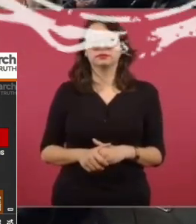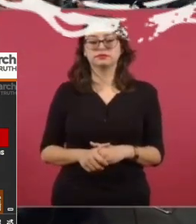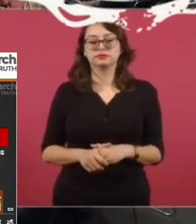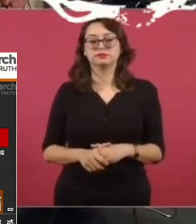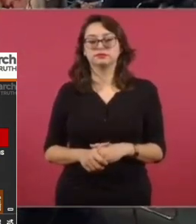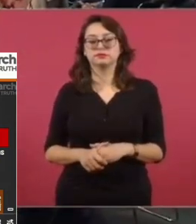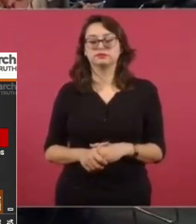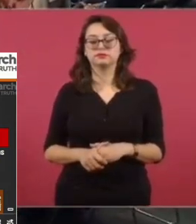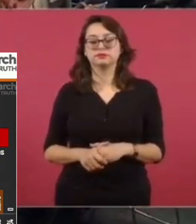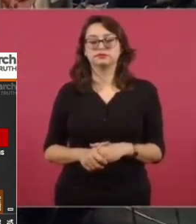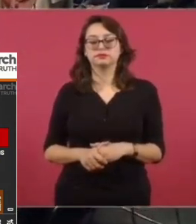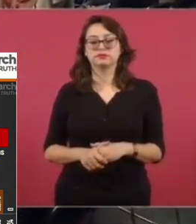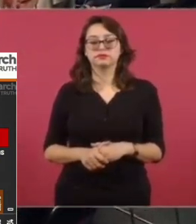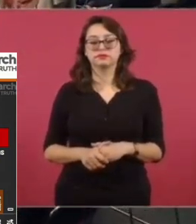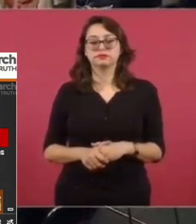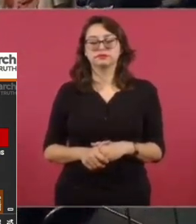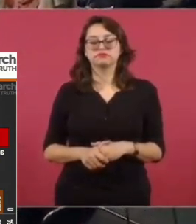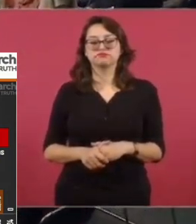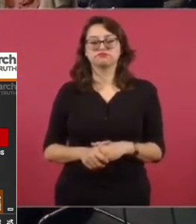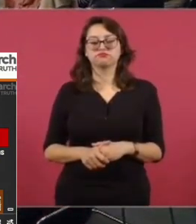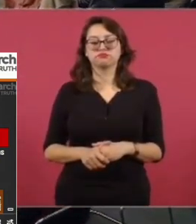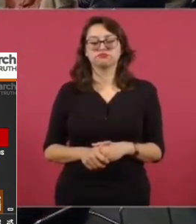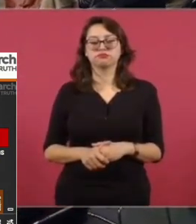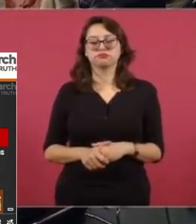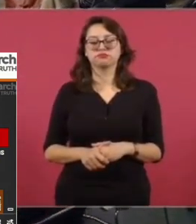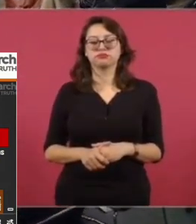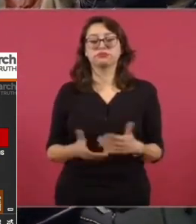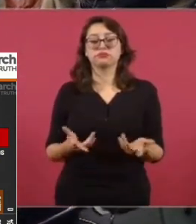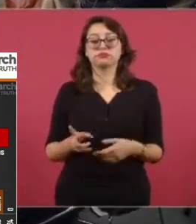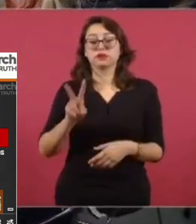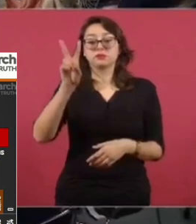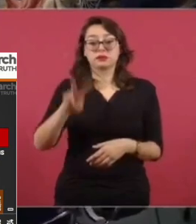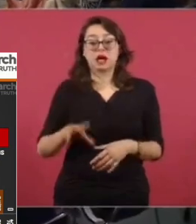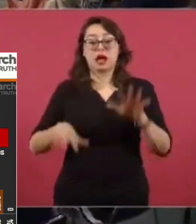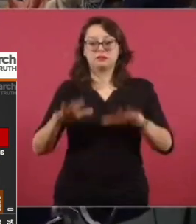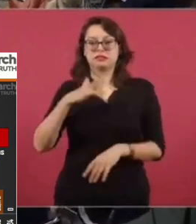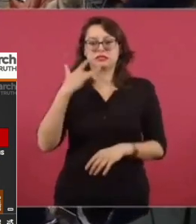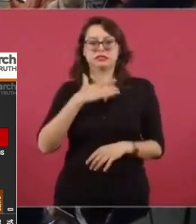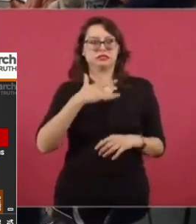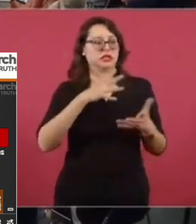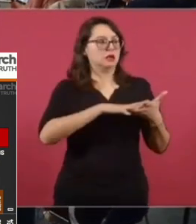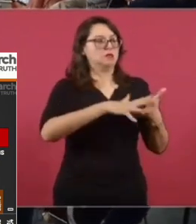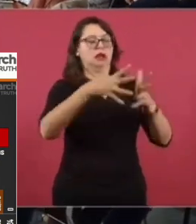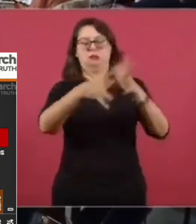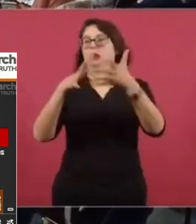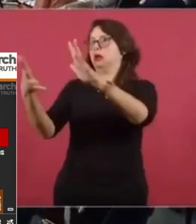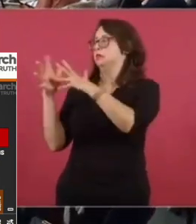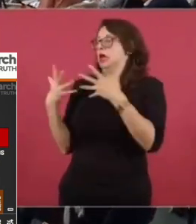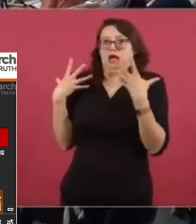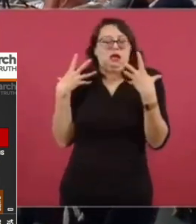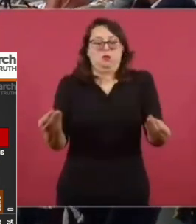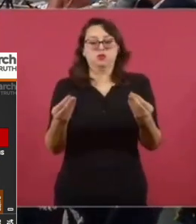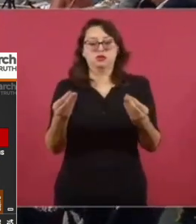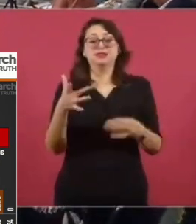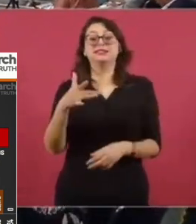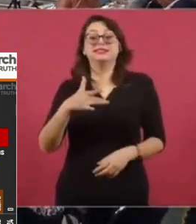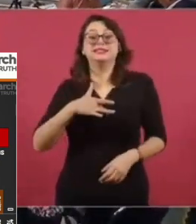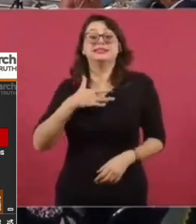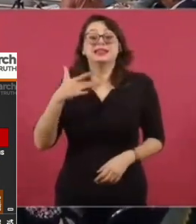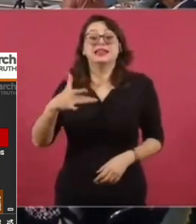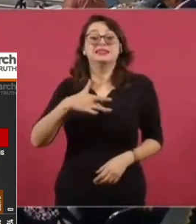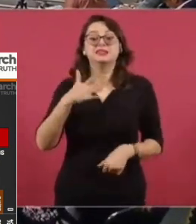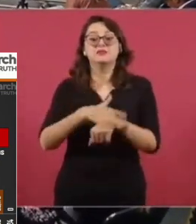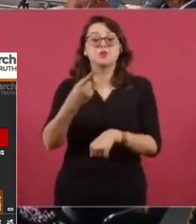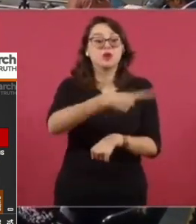Y claro que puede haber la percepción de que hay mucha violencia. Porque los medios, acuérdense